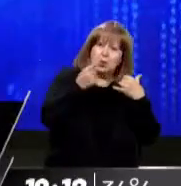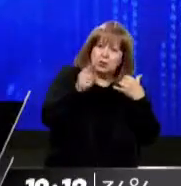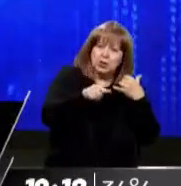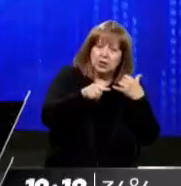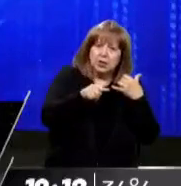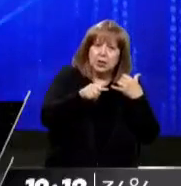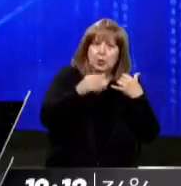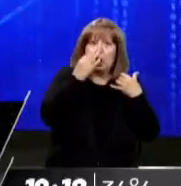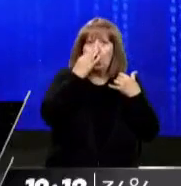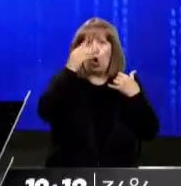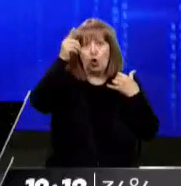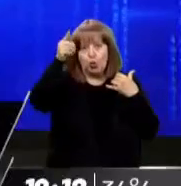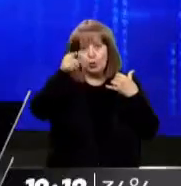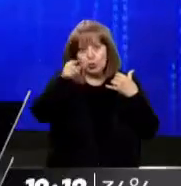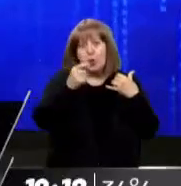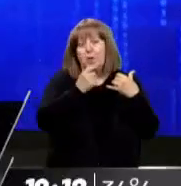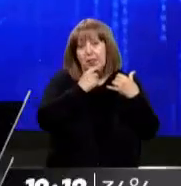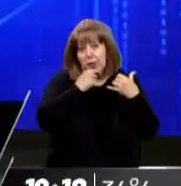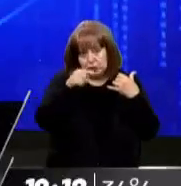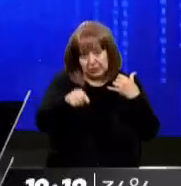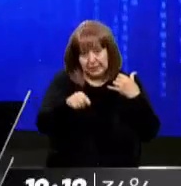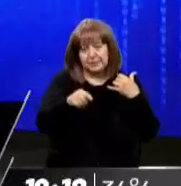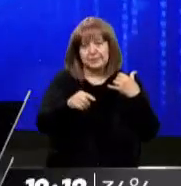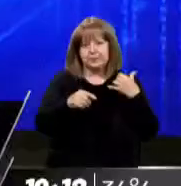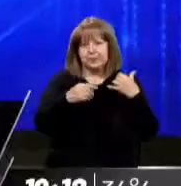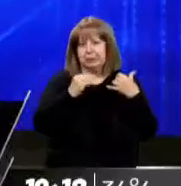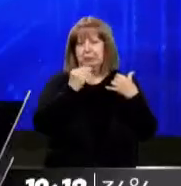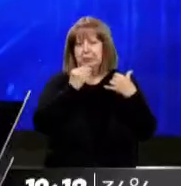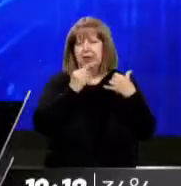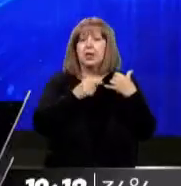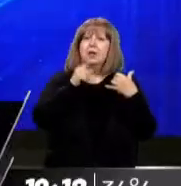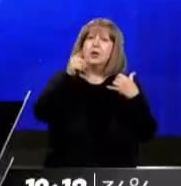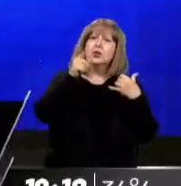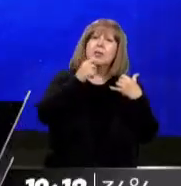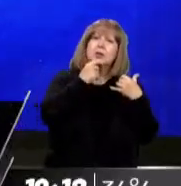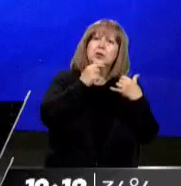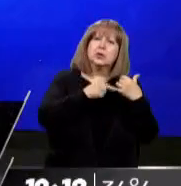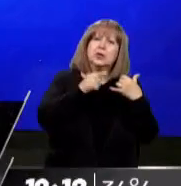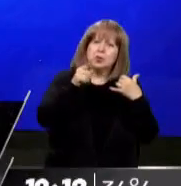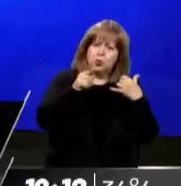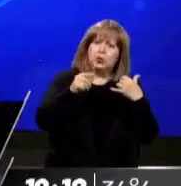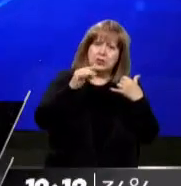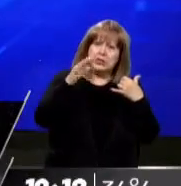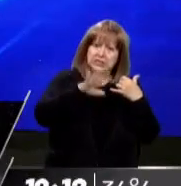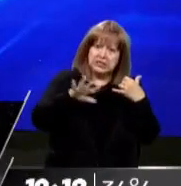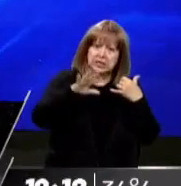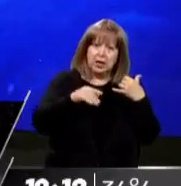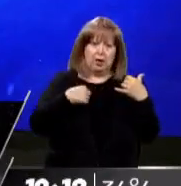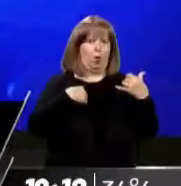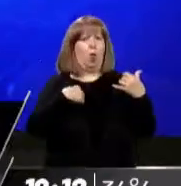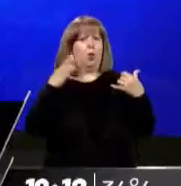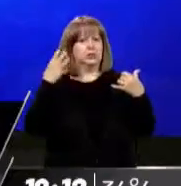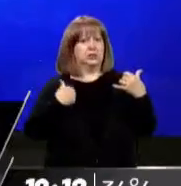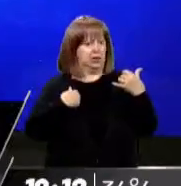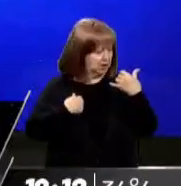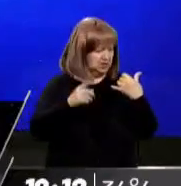Porque obviamente la característica de tu teléfono es muy fácil saber de dónde sos. Te dice, pero usted es de Mendoza, ¿usted ha hecho esa compra? Por supuesto, Gisela Campos